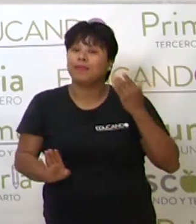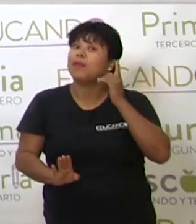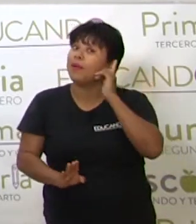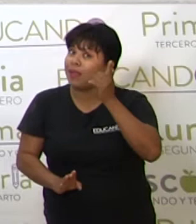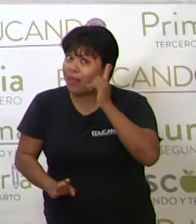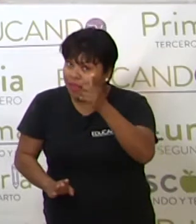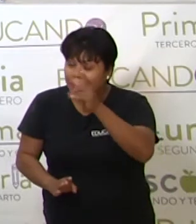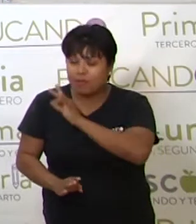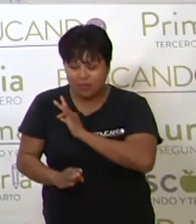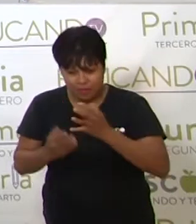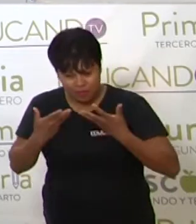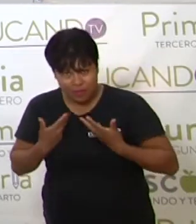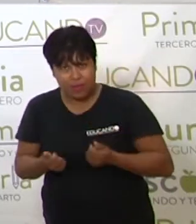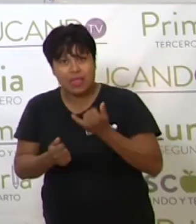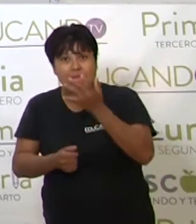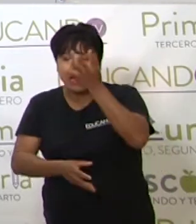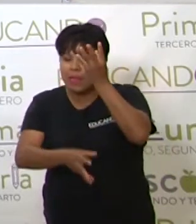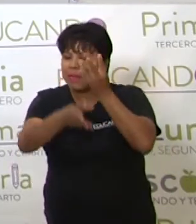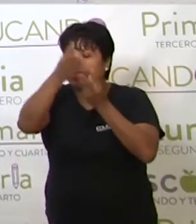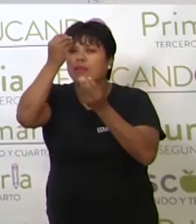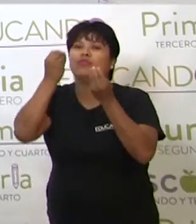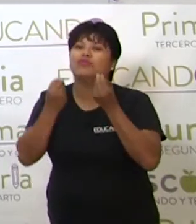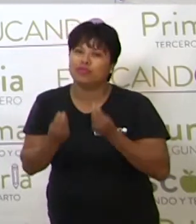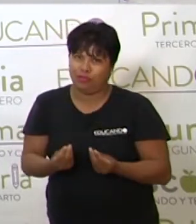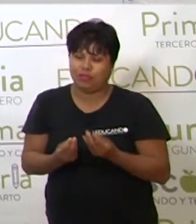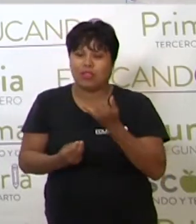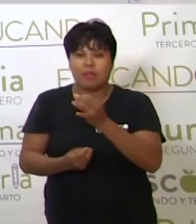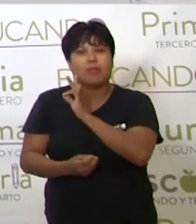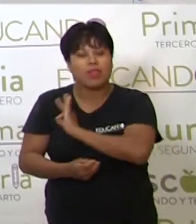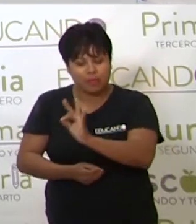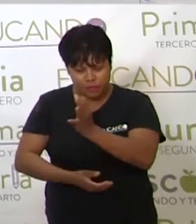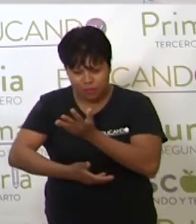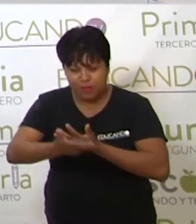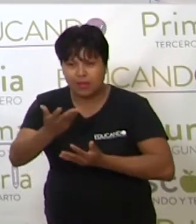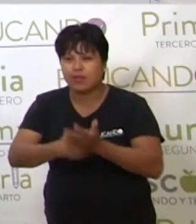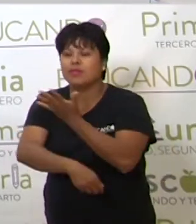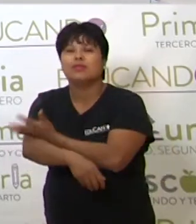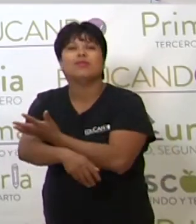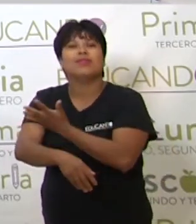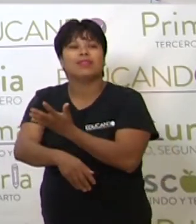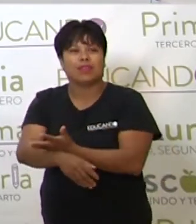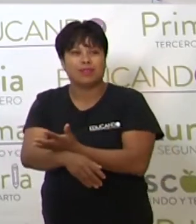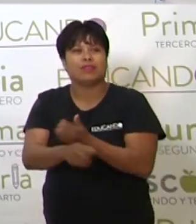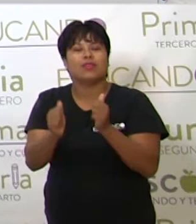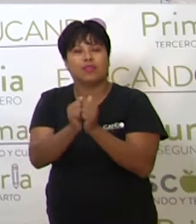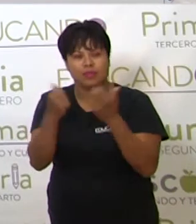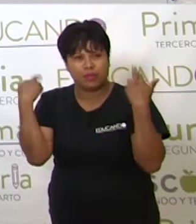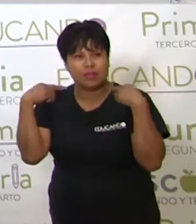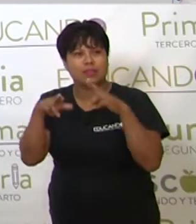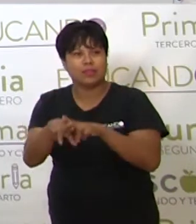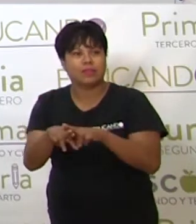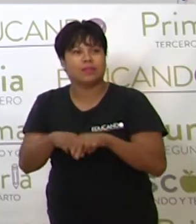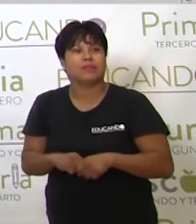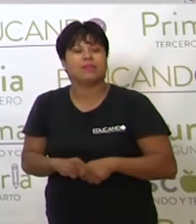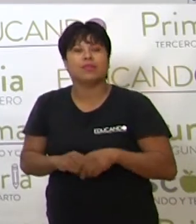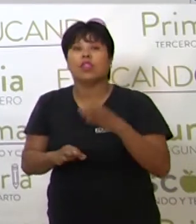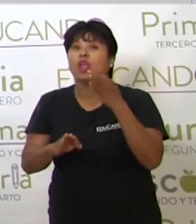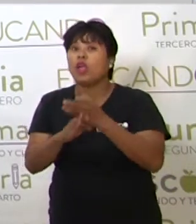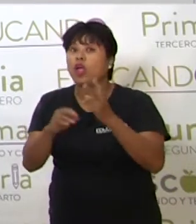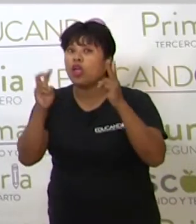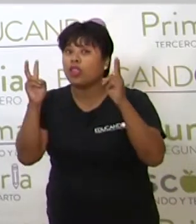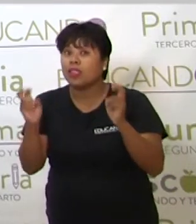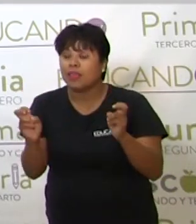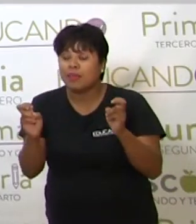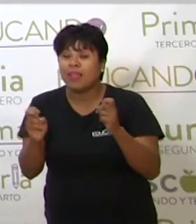nos divertimos mucho aprendemos aprendamos también y podamos compartir con sus compañeros con nuestros maestros el tema de hoy